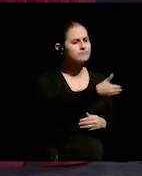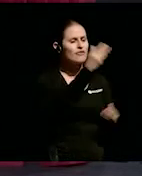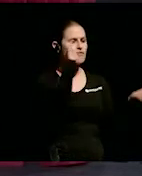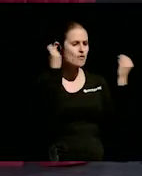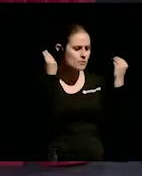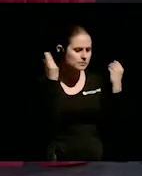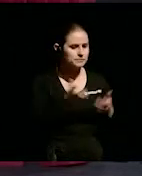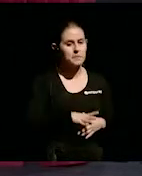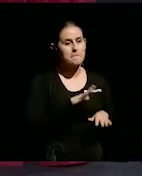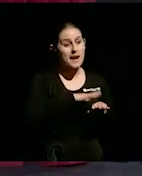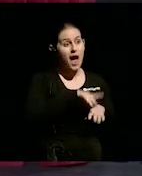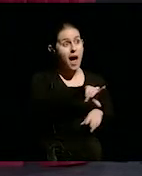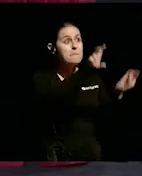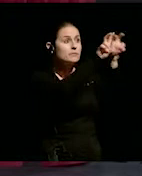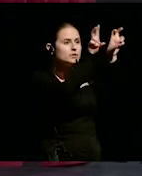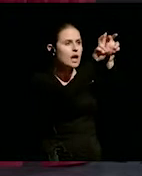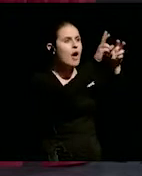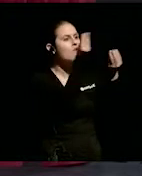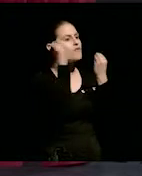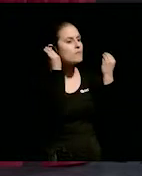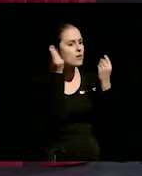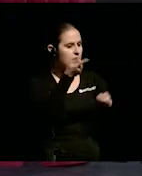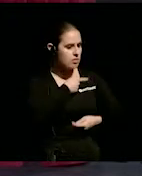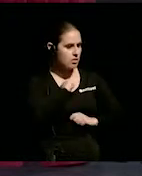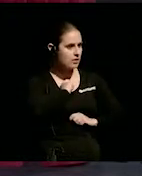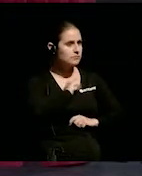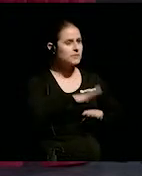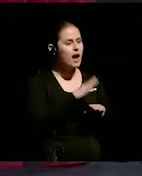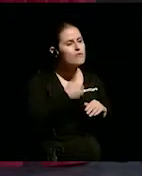los proveedores formadores de circos más acreditados.